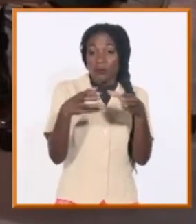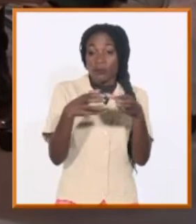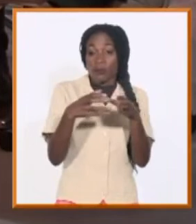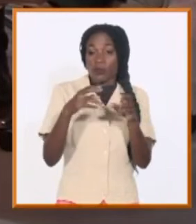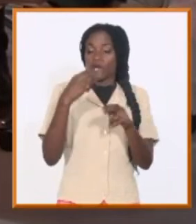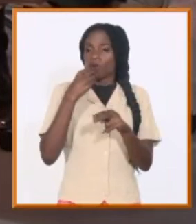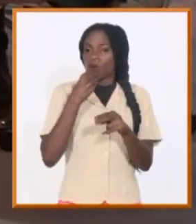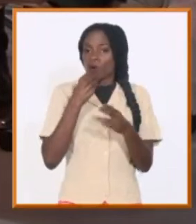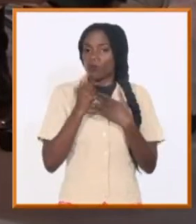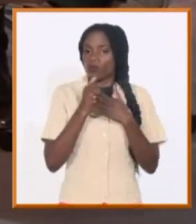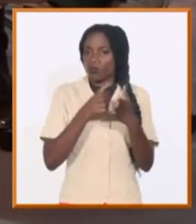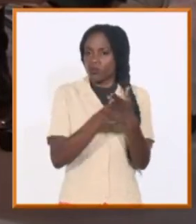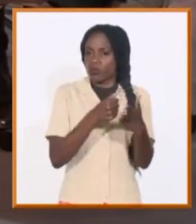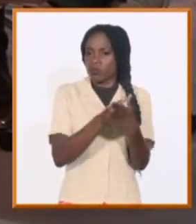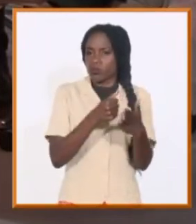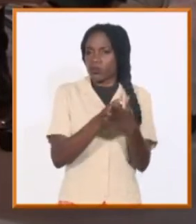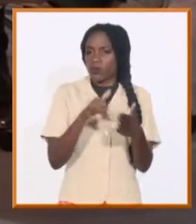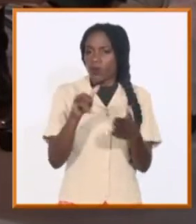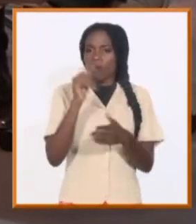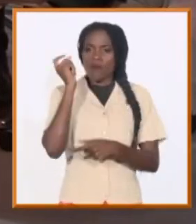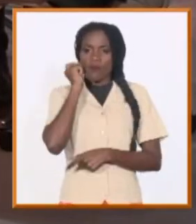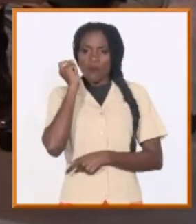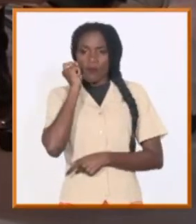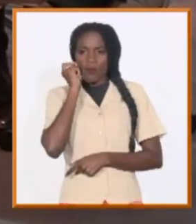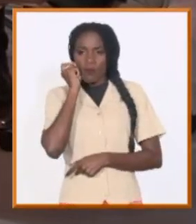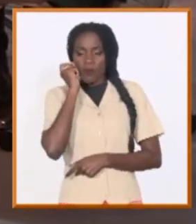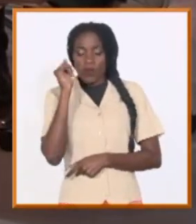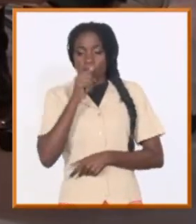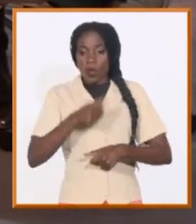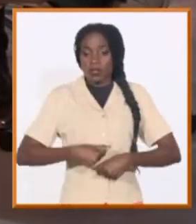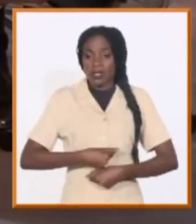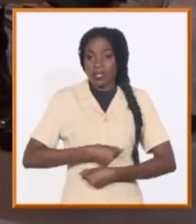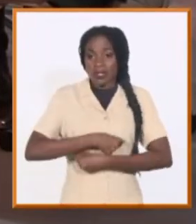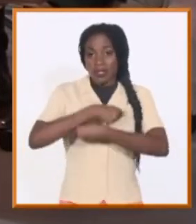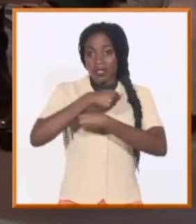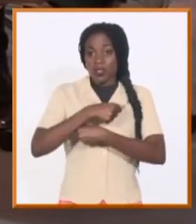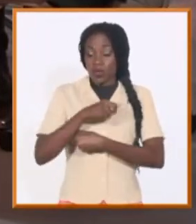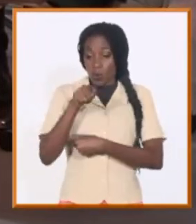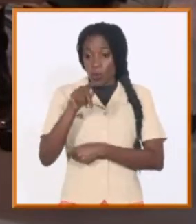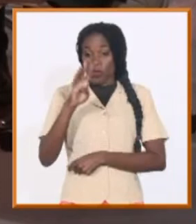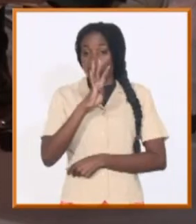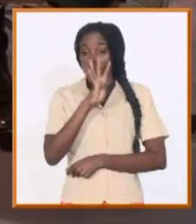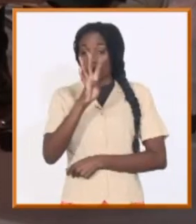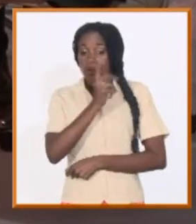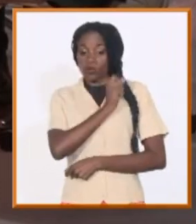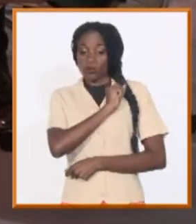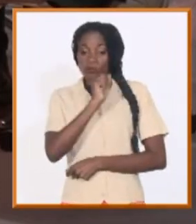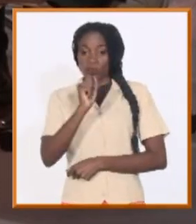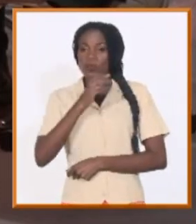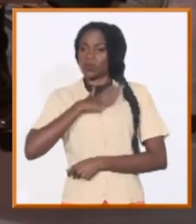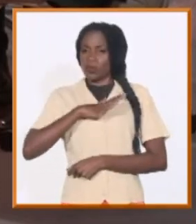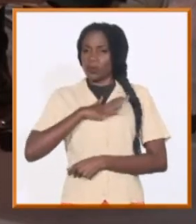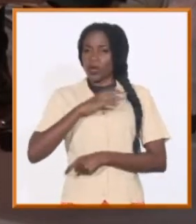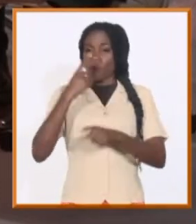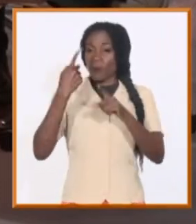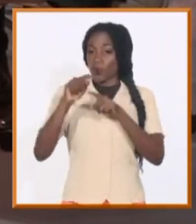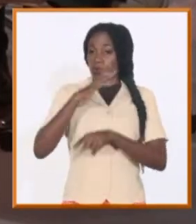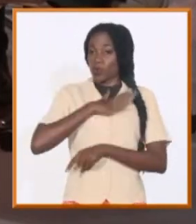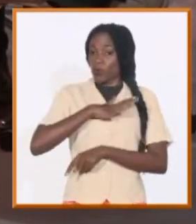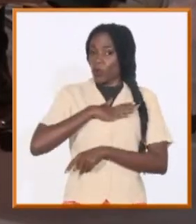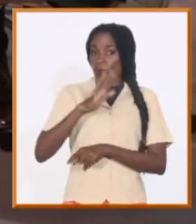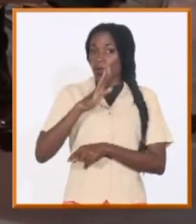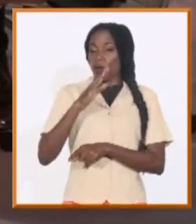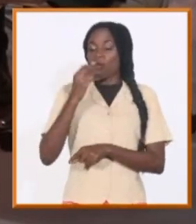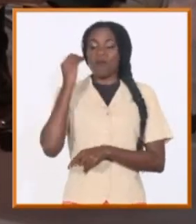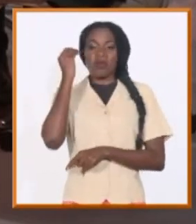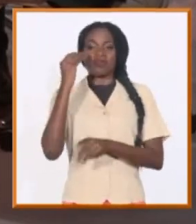lo asesora con las muchachas. Hay que hablar de la lucha greco con esos 4 títulos esperados, pero no por esperados menos